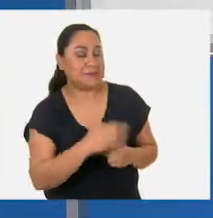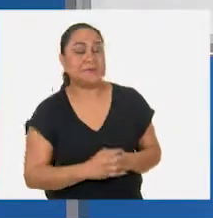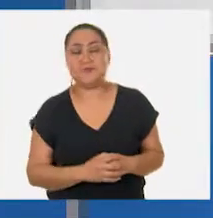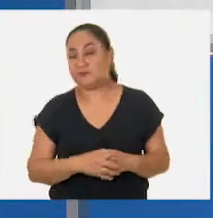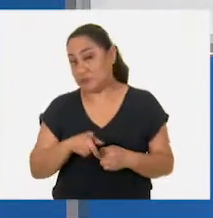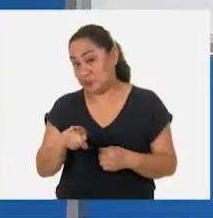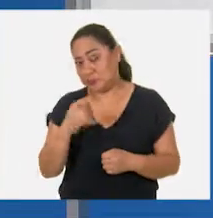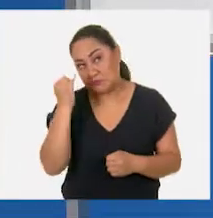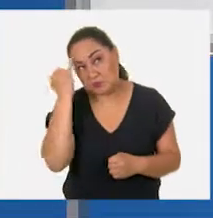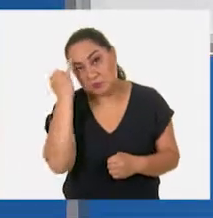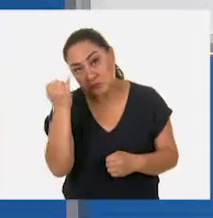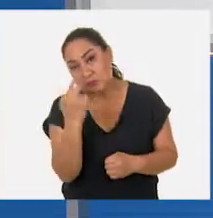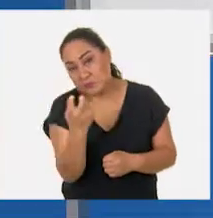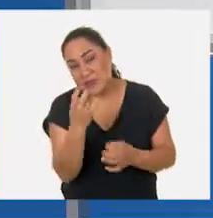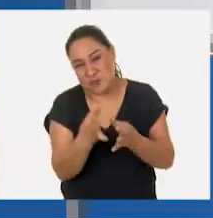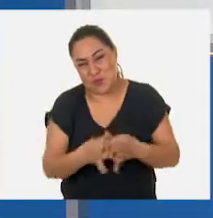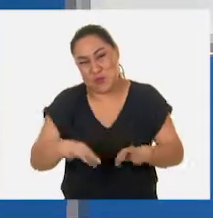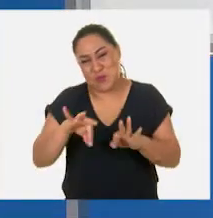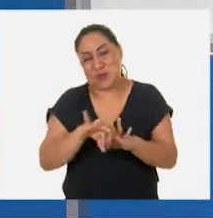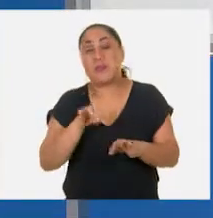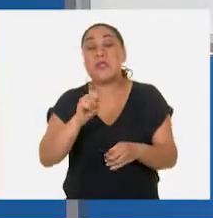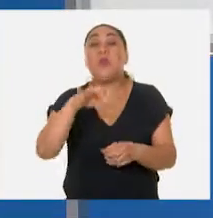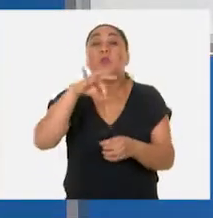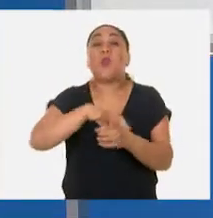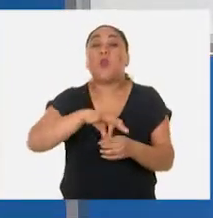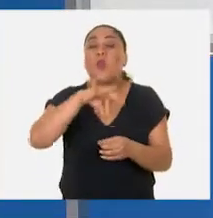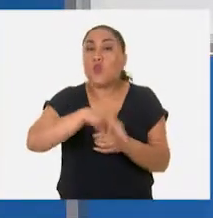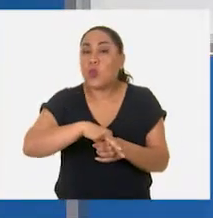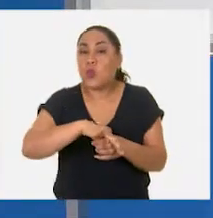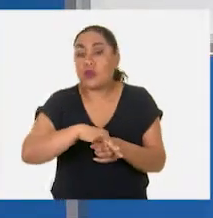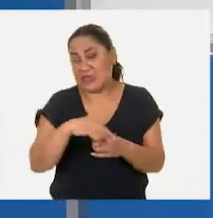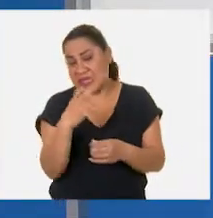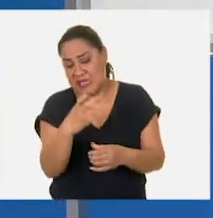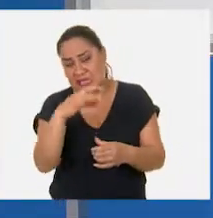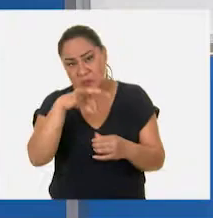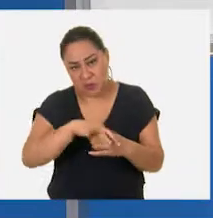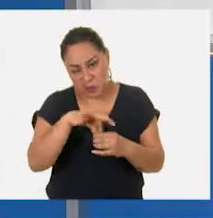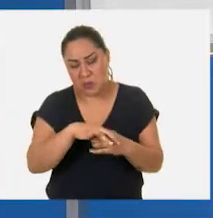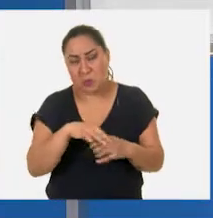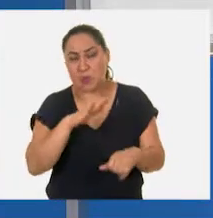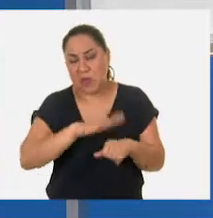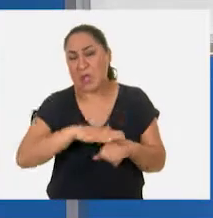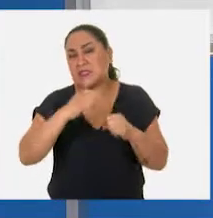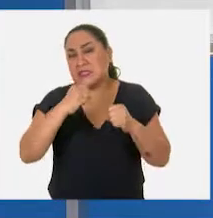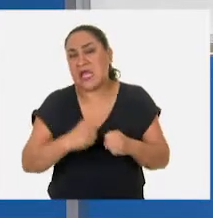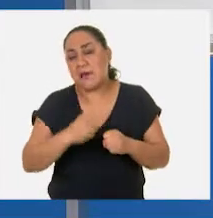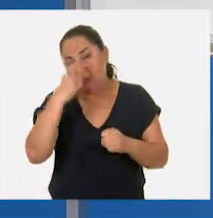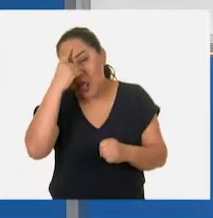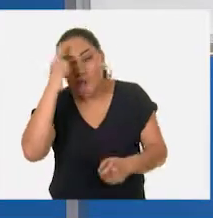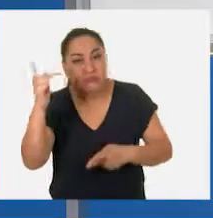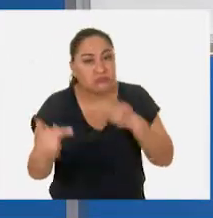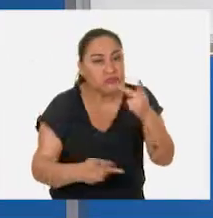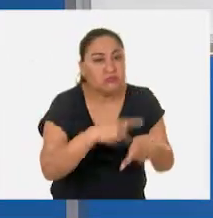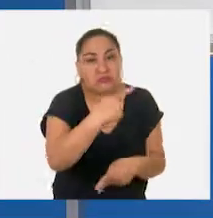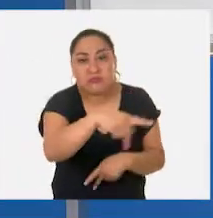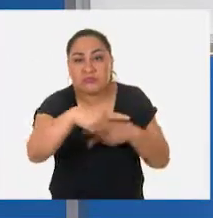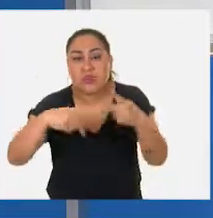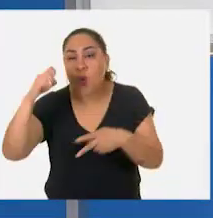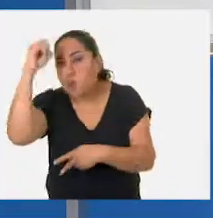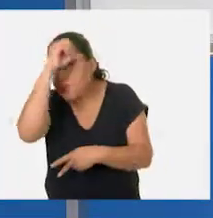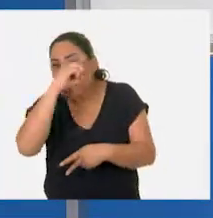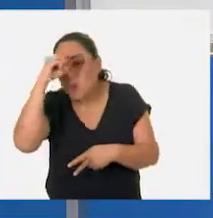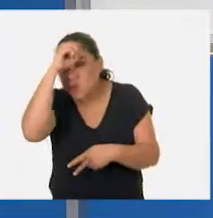una estrategia muy importante, Juan Carlos, la votación. Un mecanismo muy efectivo para saber la opinión de las personas que conforman un